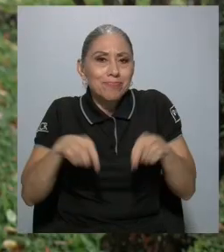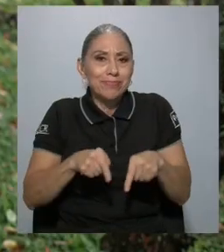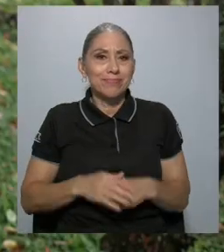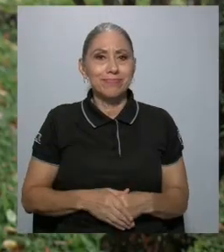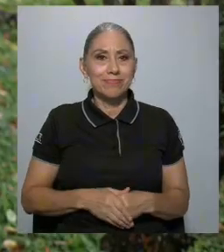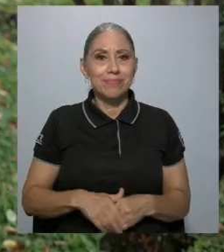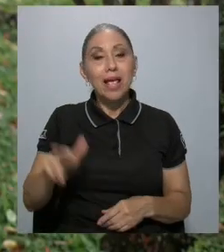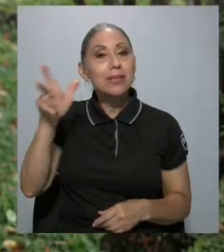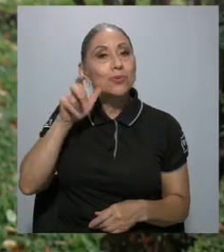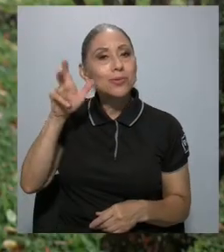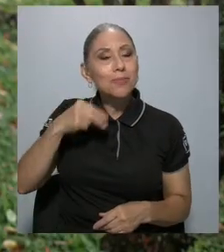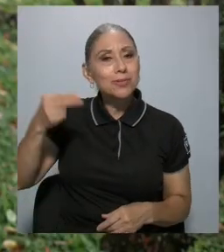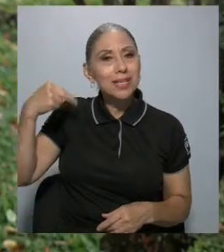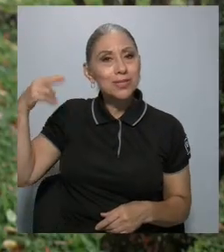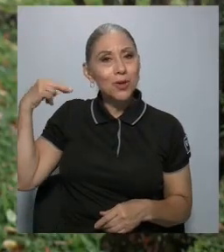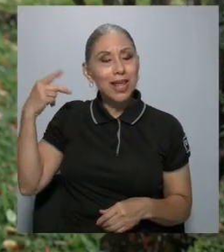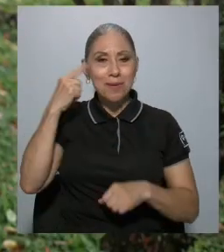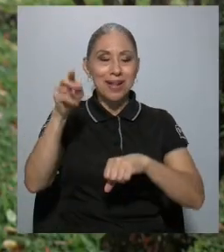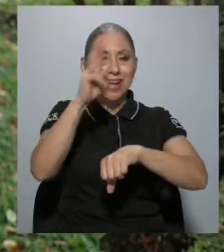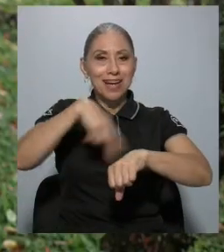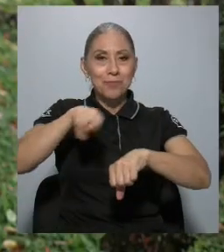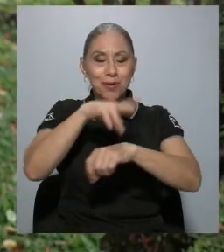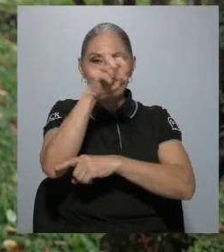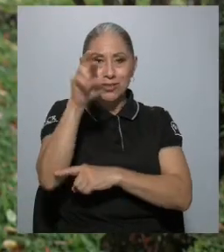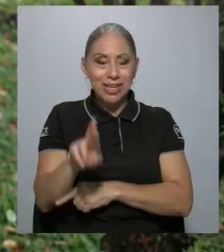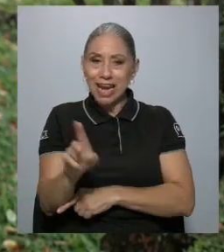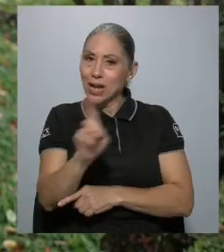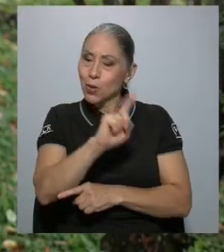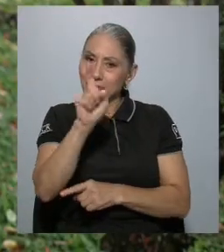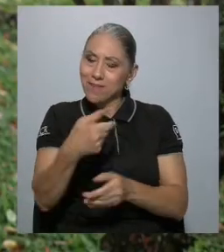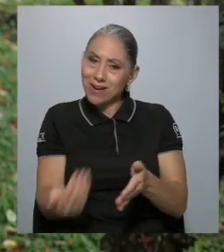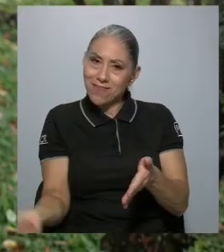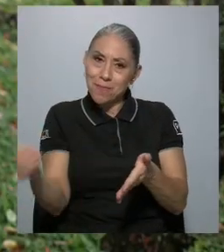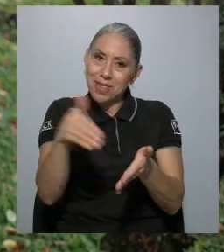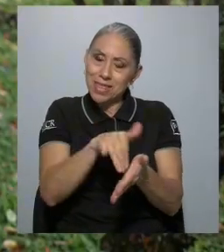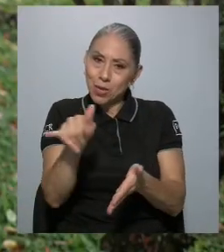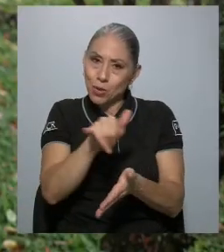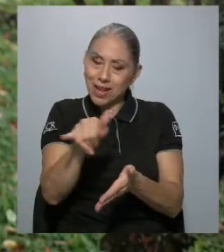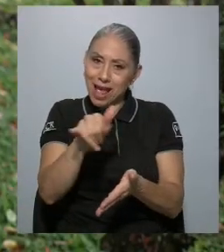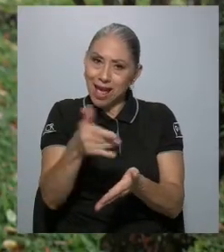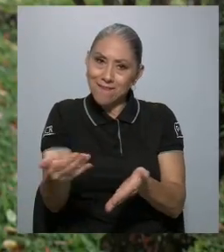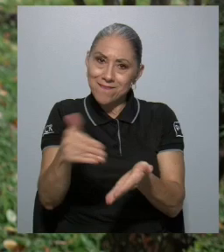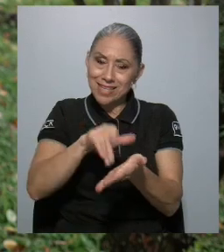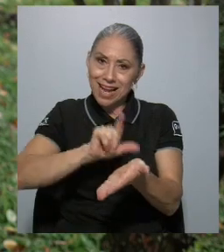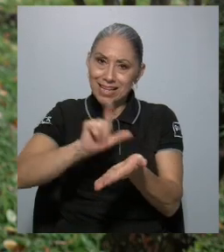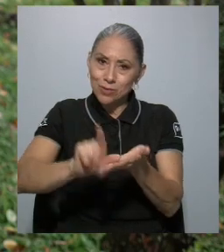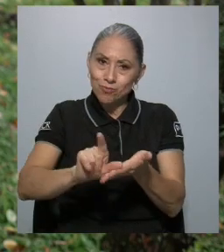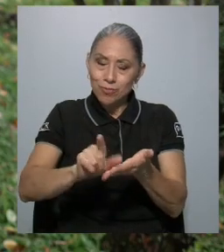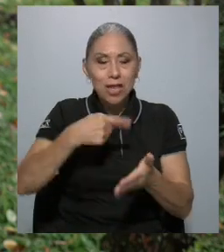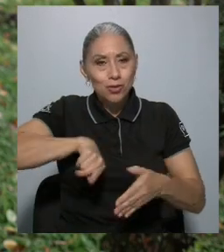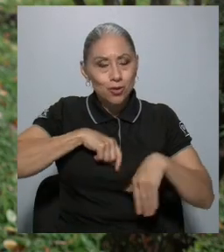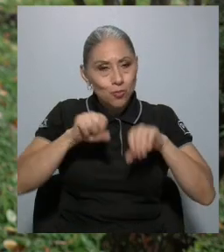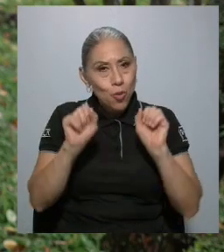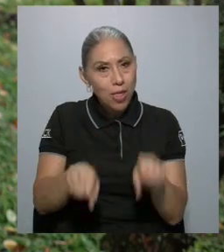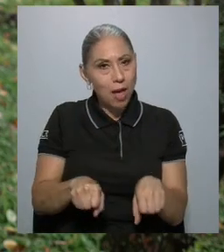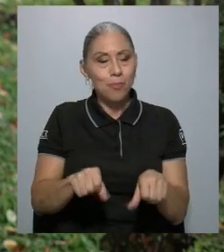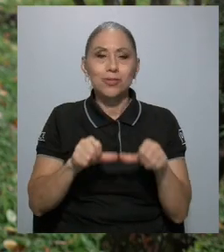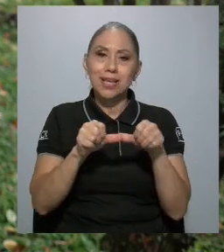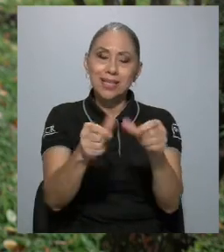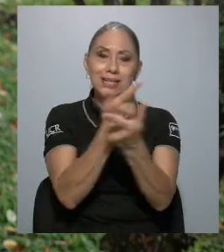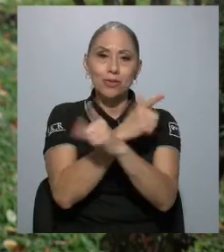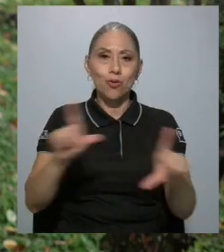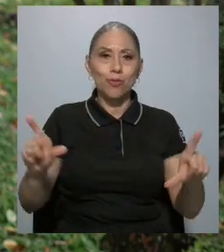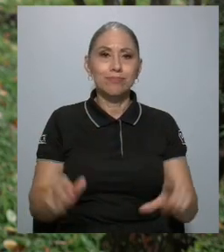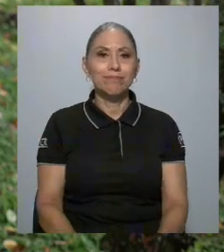absurdo. Escuchemos de historia para que la República de Costa Rica no tenga que repetir la lección y podamos